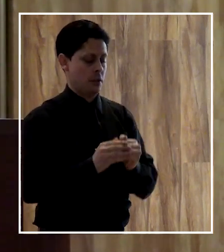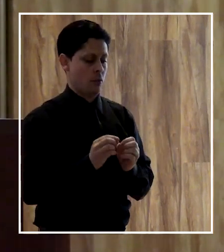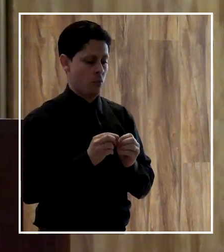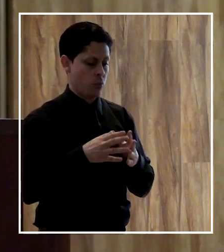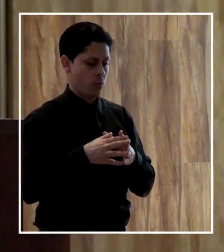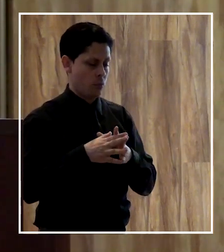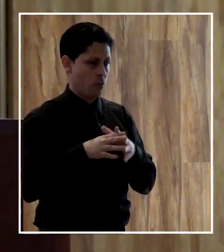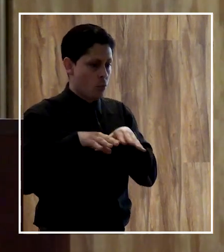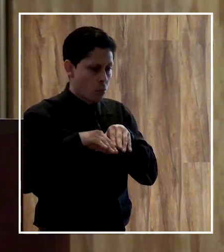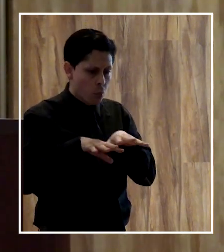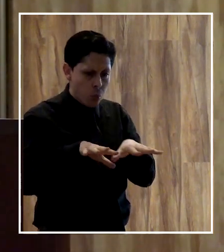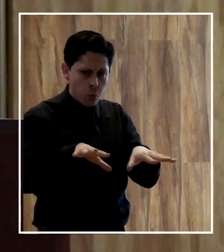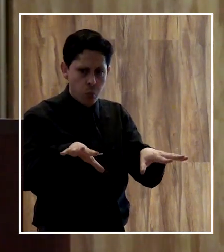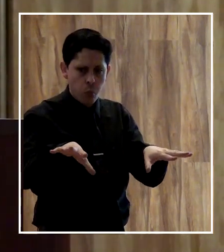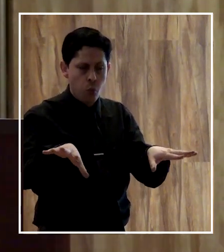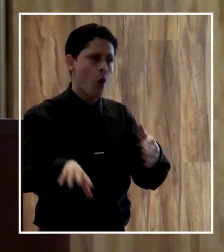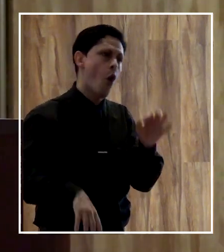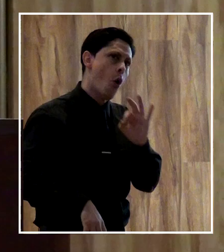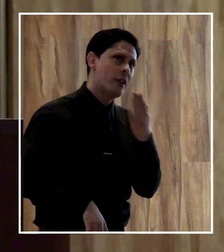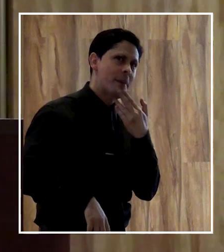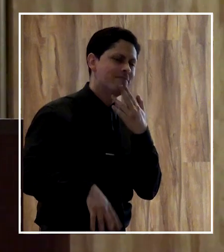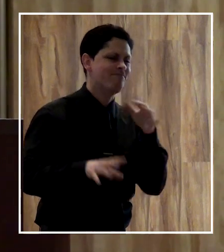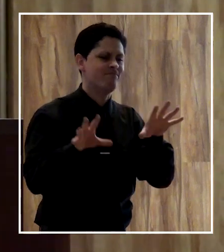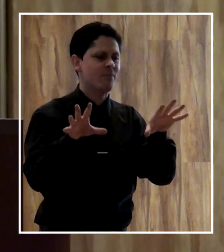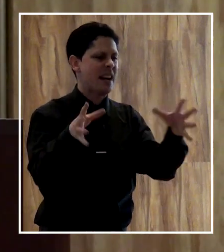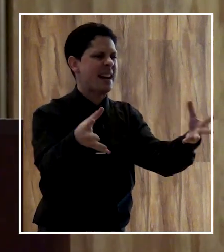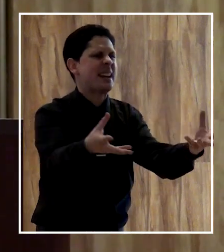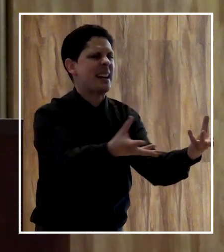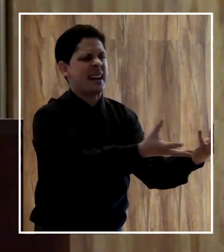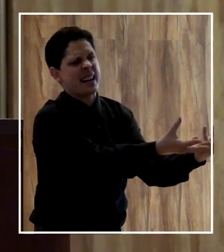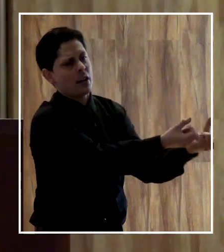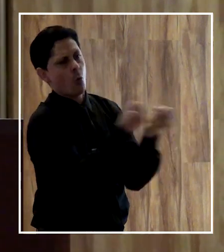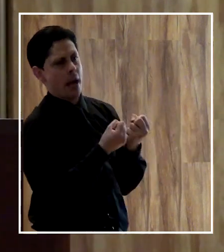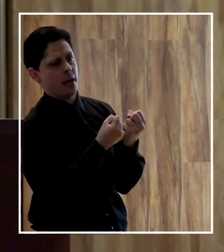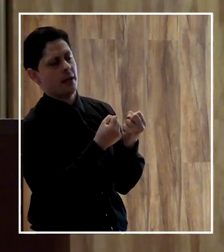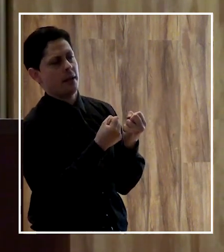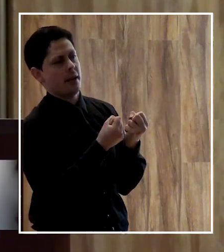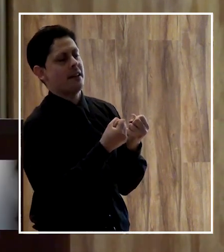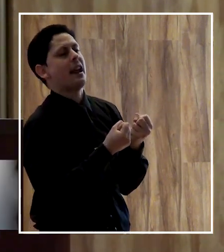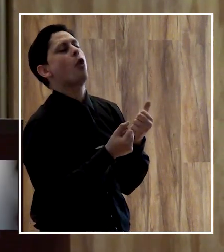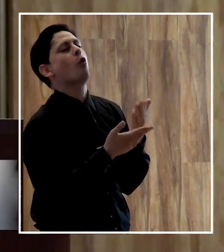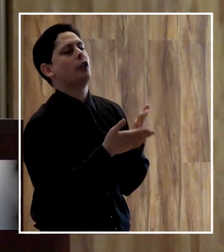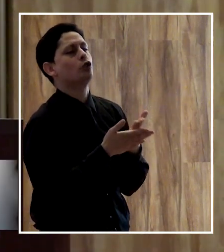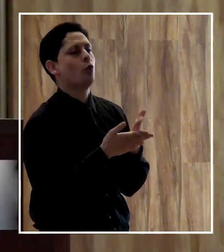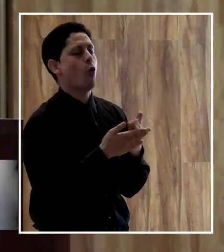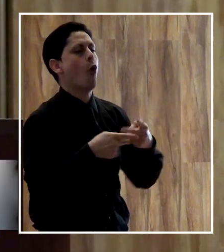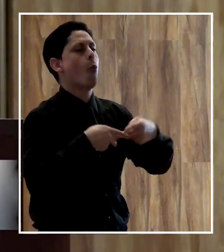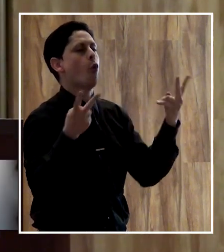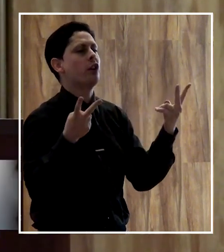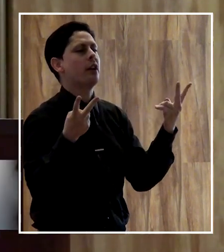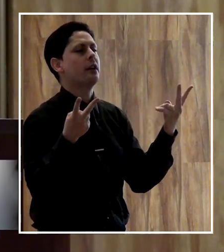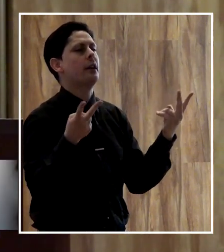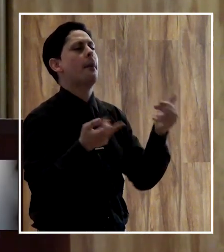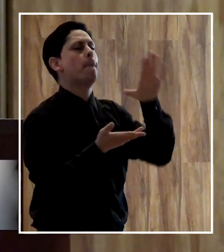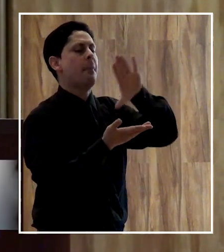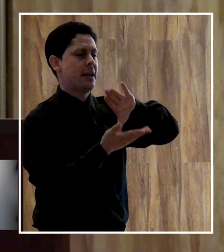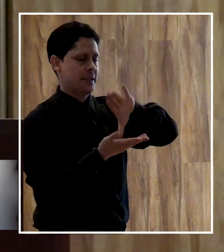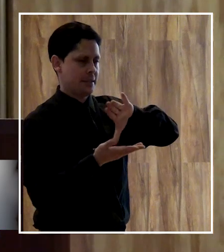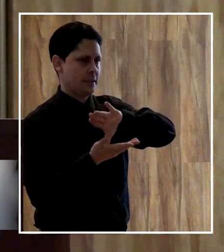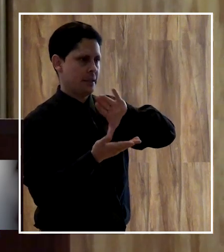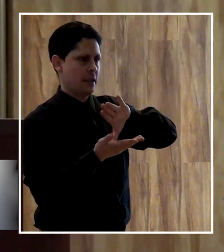engrandecer, recuperar, voy a decir más bien, la educación pública, esa educación que hace de los